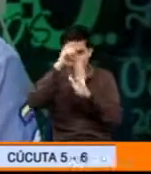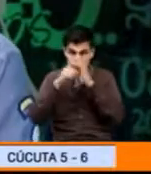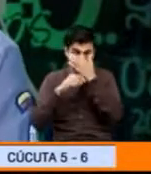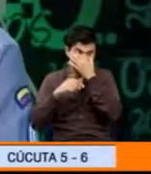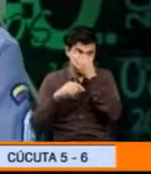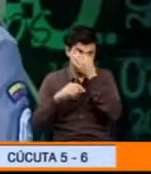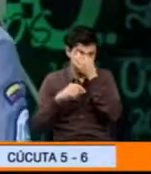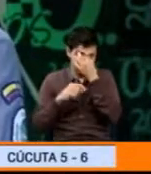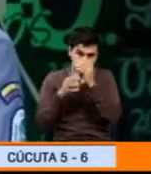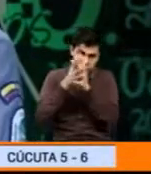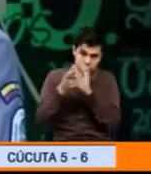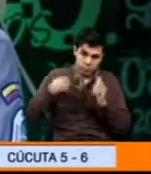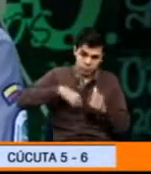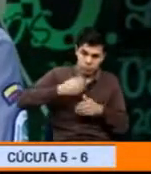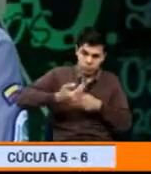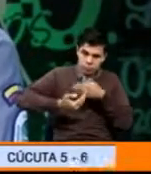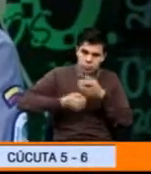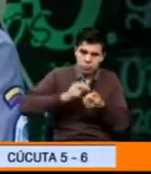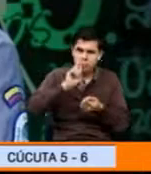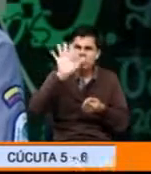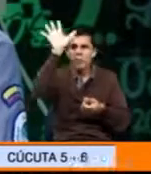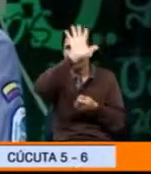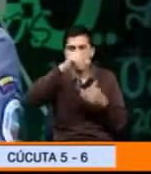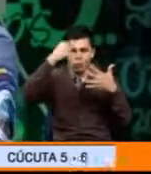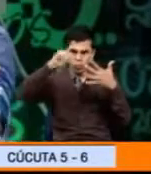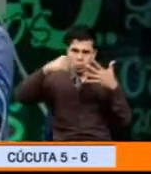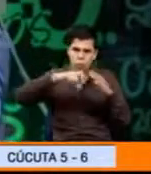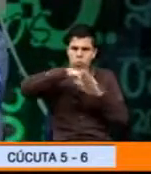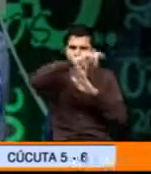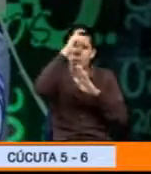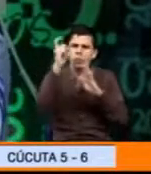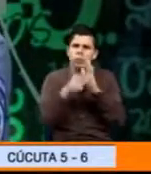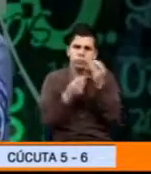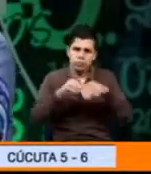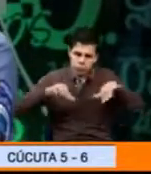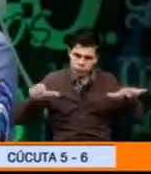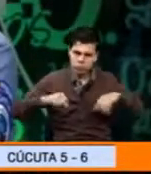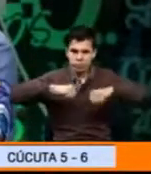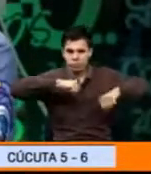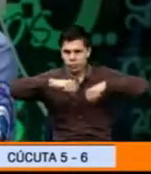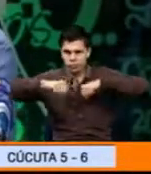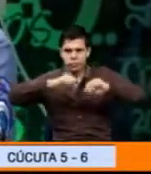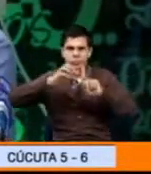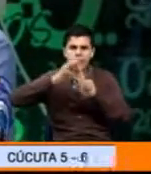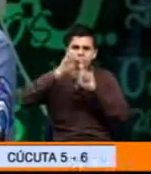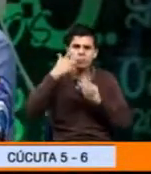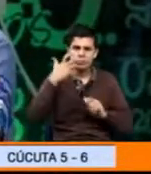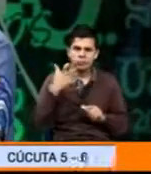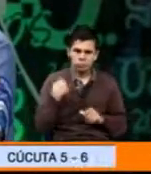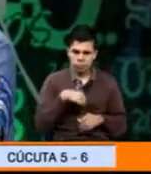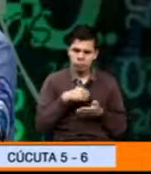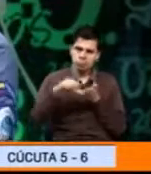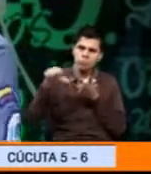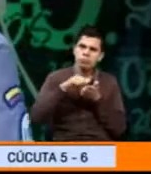Nosotros venimos saneando los parques nacionales, sacando las presiones que tienen, venimos haciendo ejercicios de restauración muy fuerte. Estamos